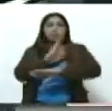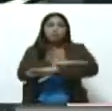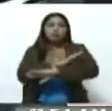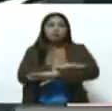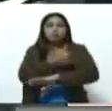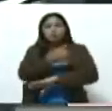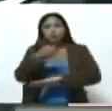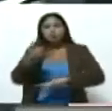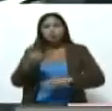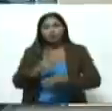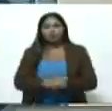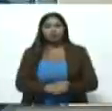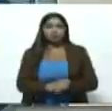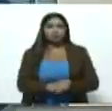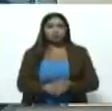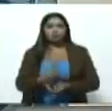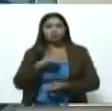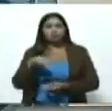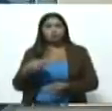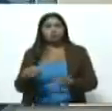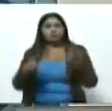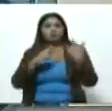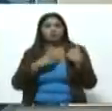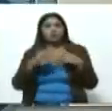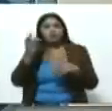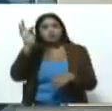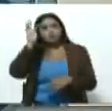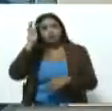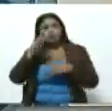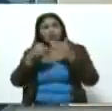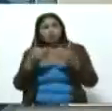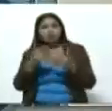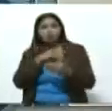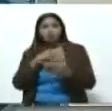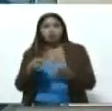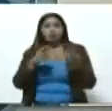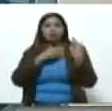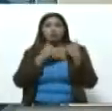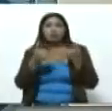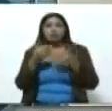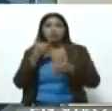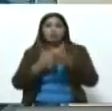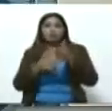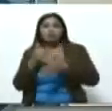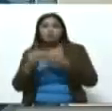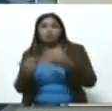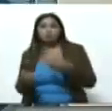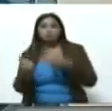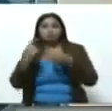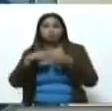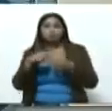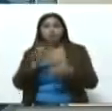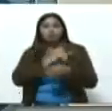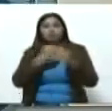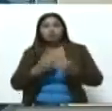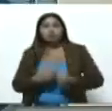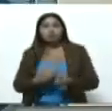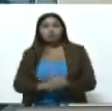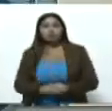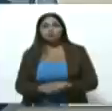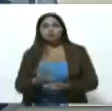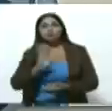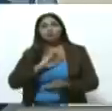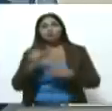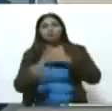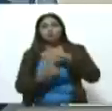cada uno de los representantes fiscales y todo el personal adscrito para fortalecer la